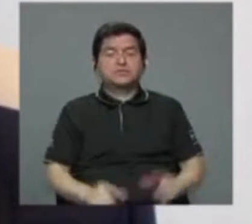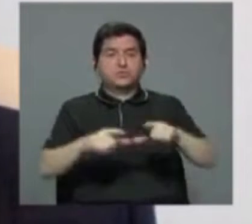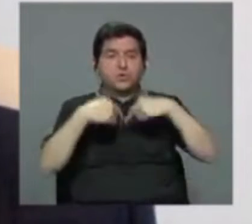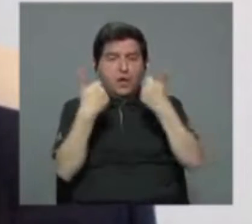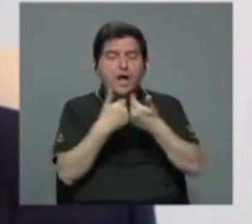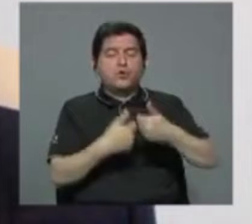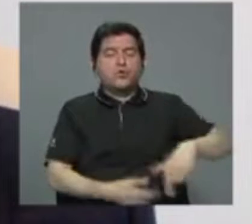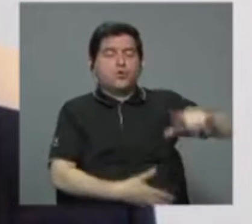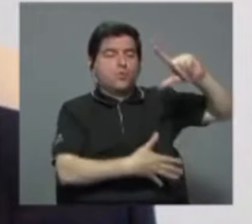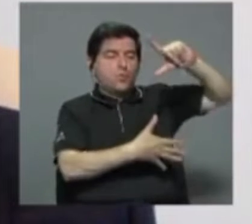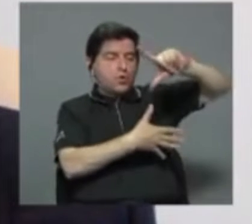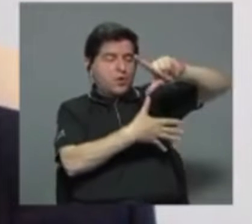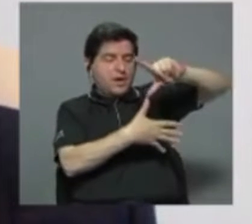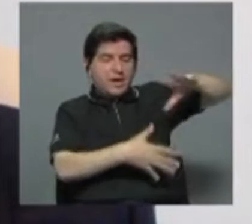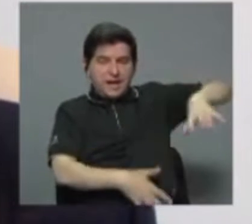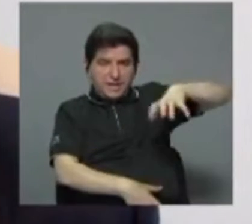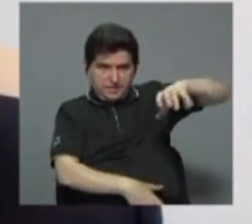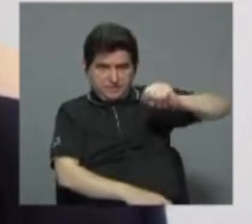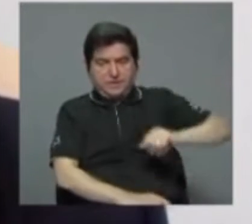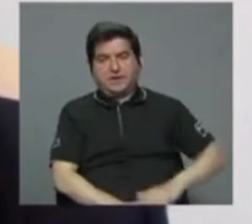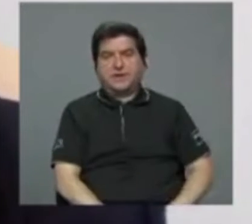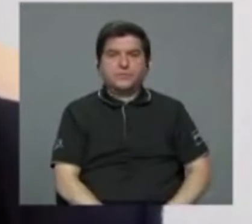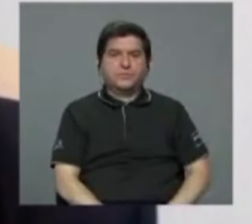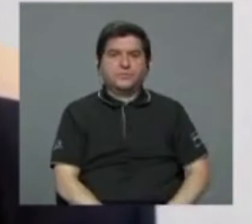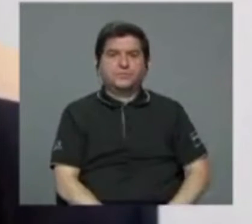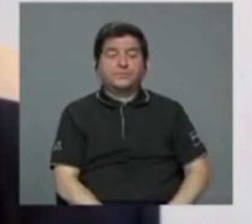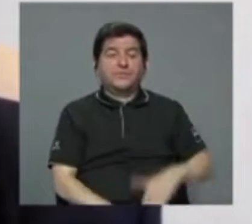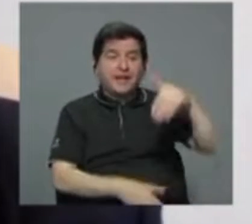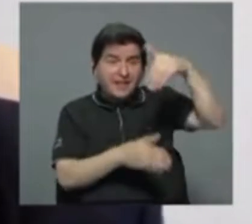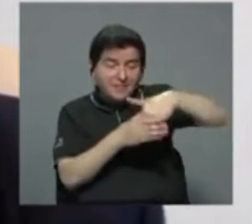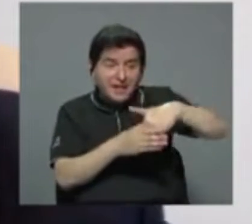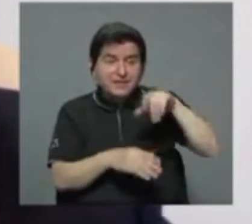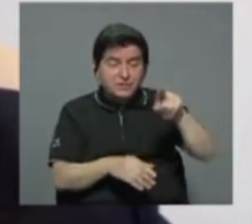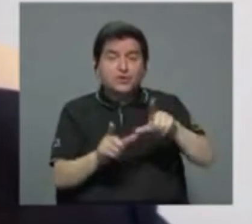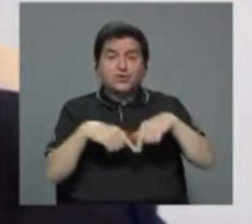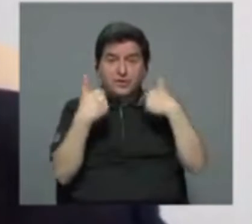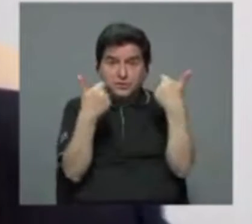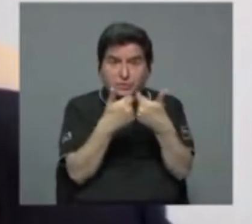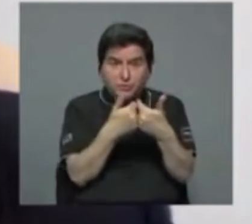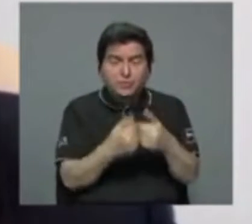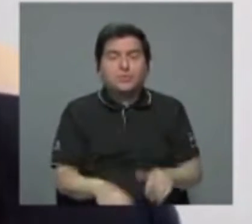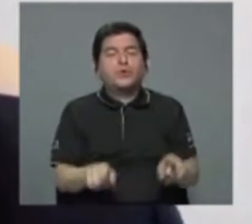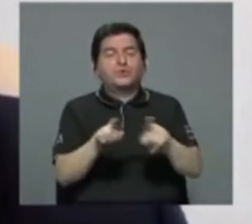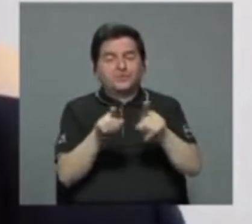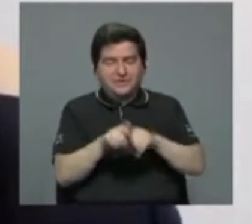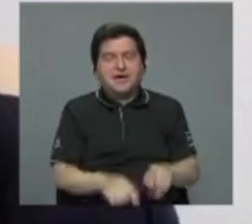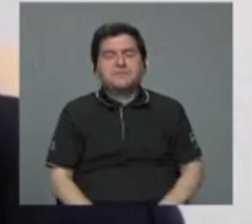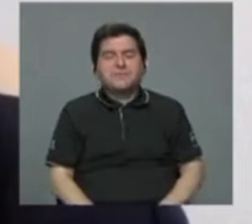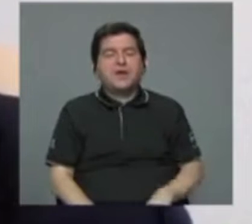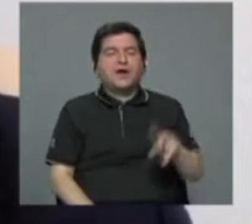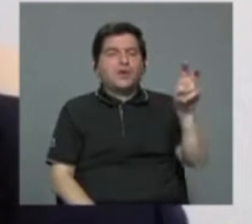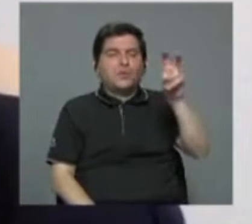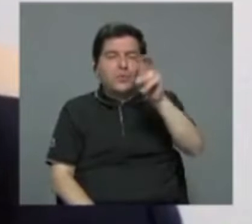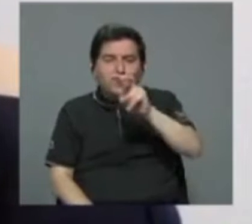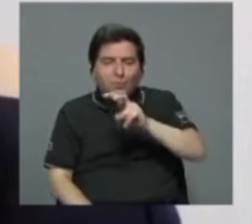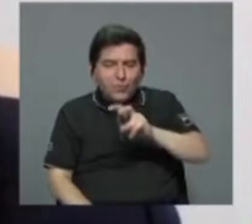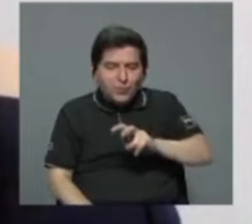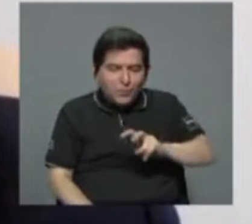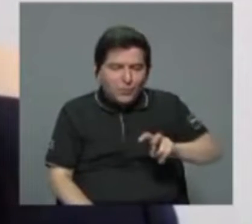Grupo Latinoamericano y del Caribe, y dentro de ese GRULAC se rota también